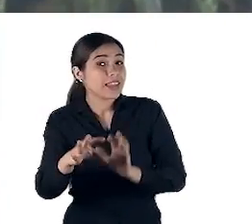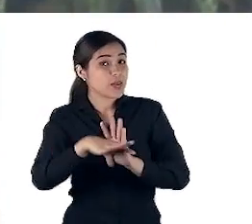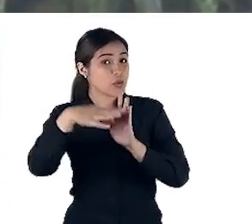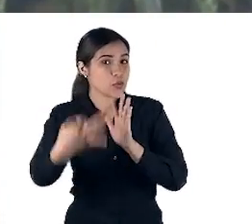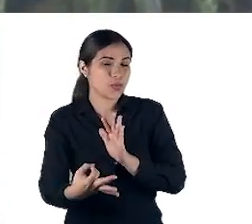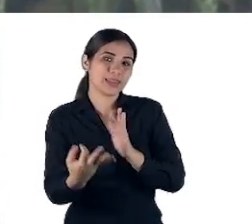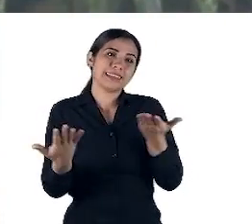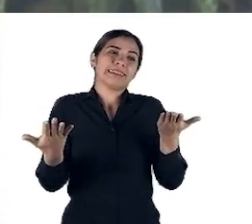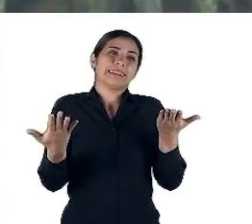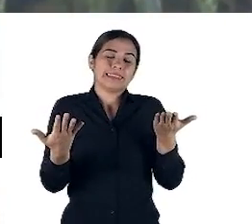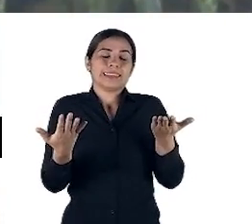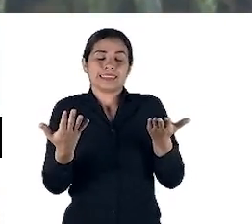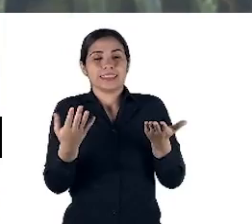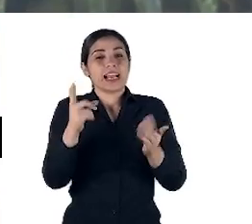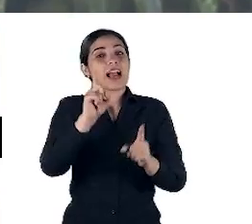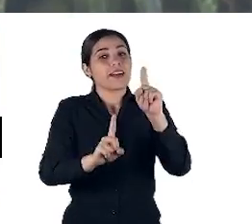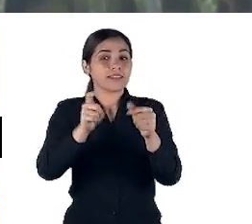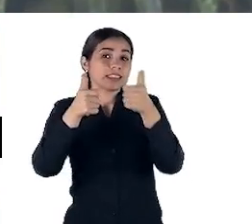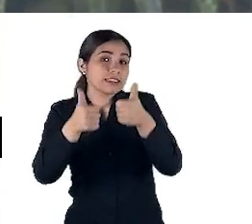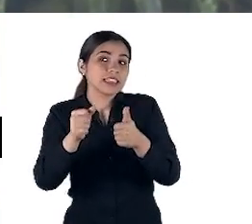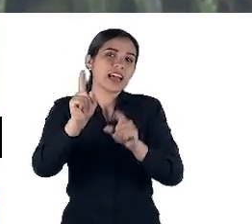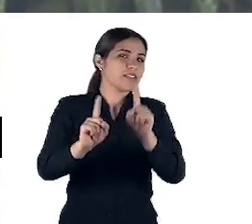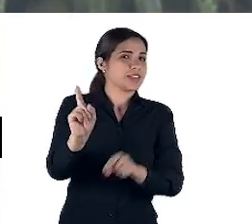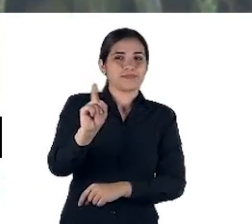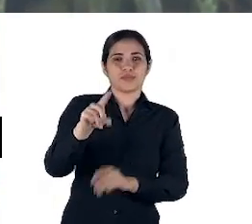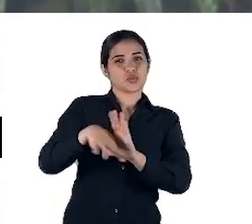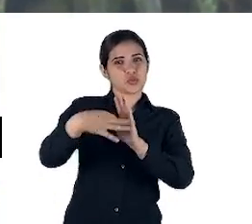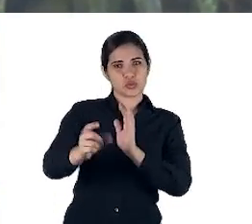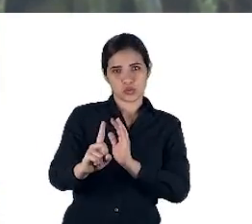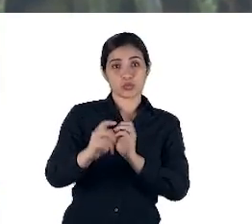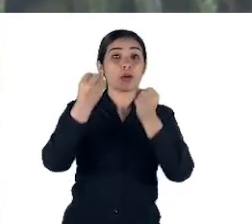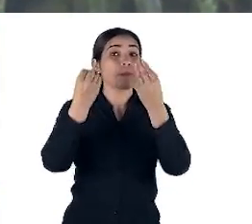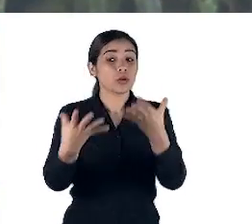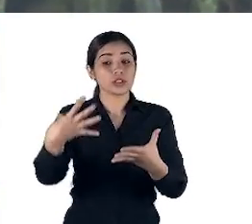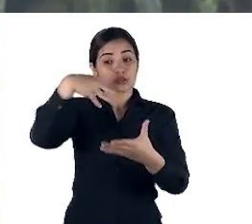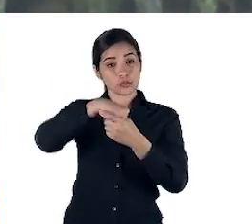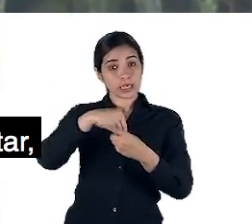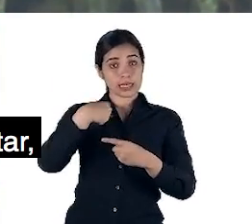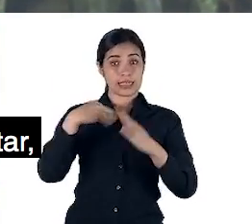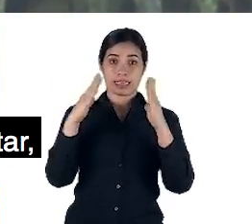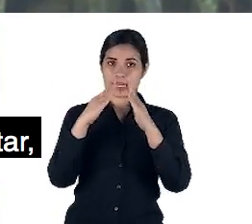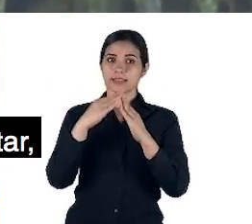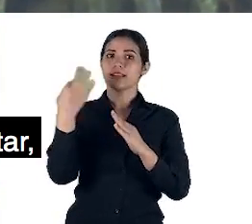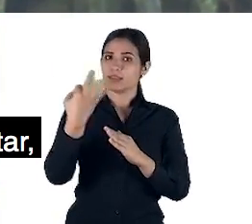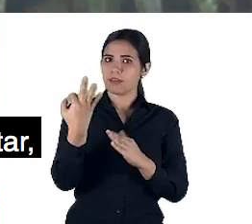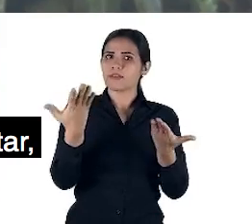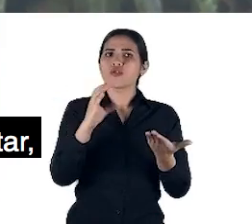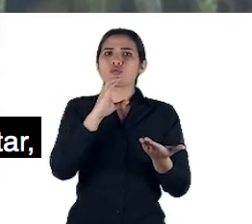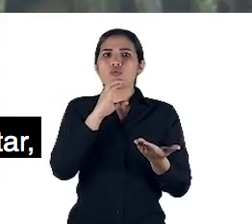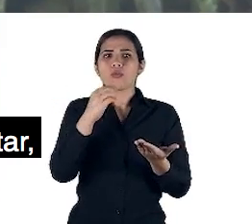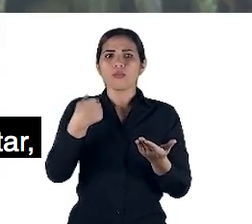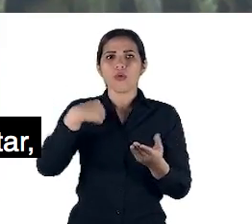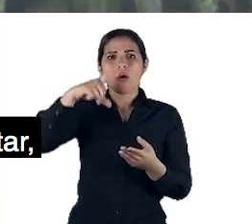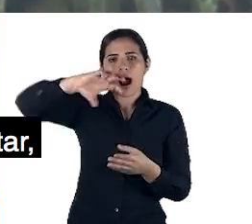desconfiar, ¿verdad? Hay que desconfiar siempre. Entonces, el potabilizar el agua en lugares donde no tenemos agua corriente, por ejemplo, eso tenemos que